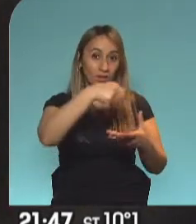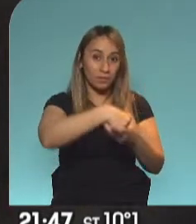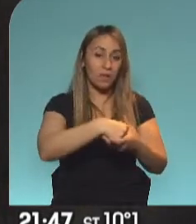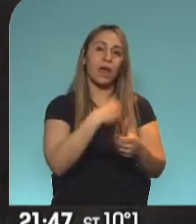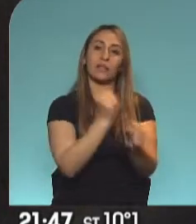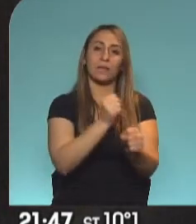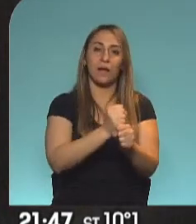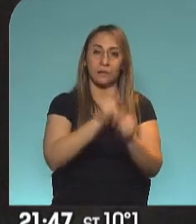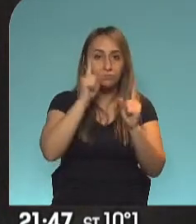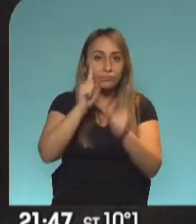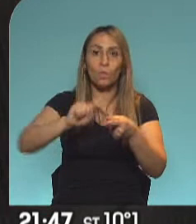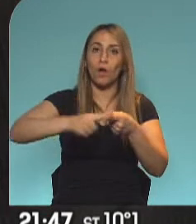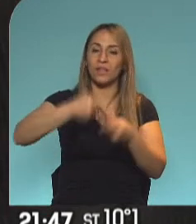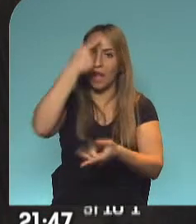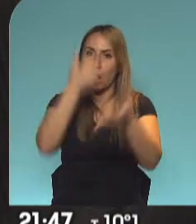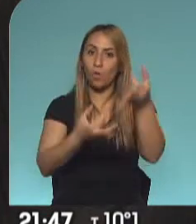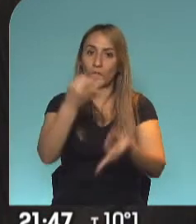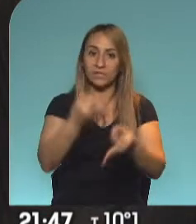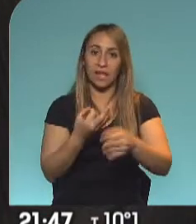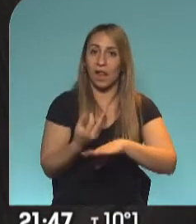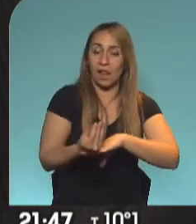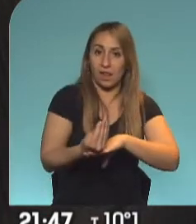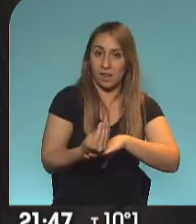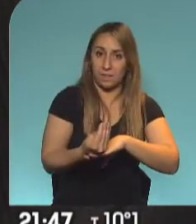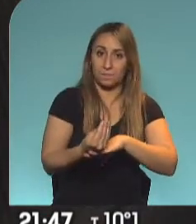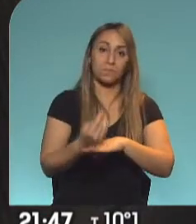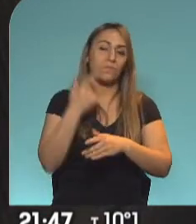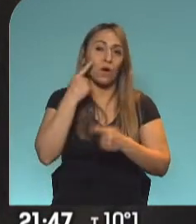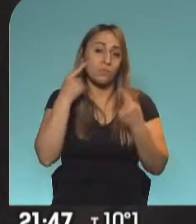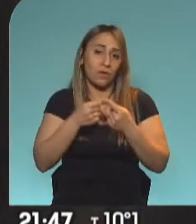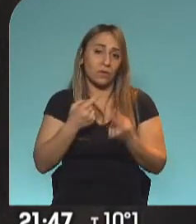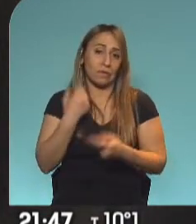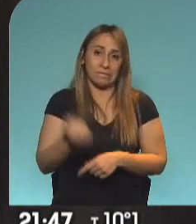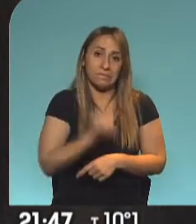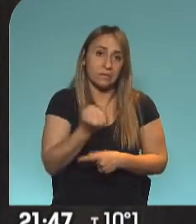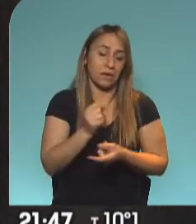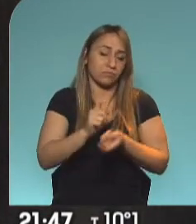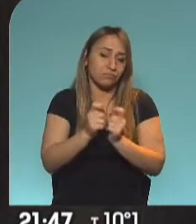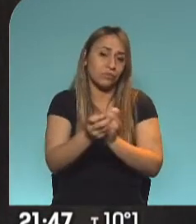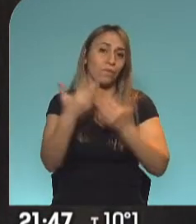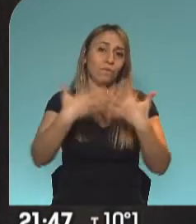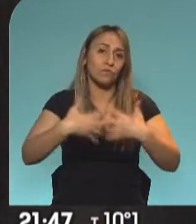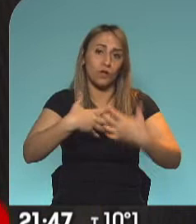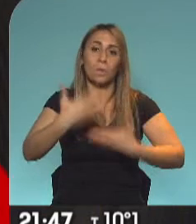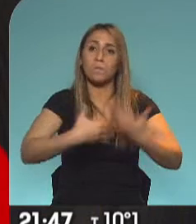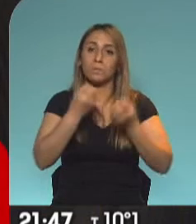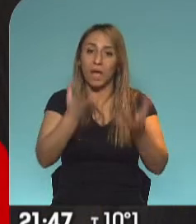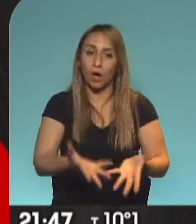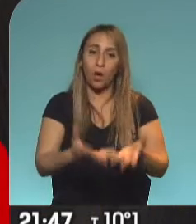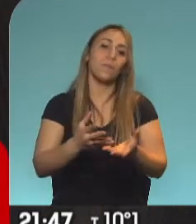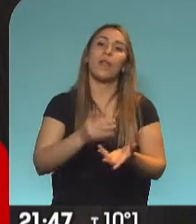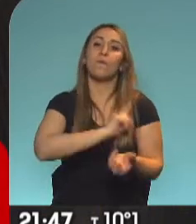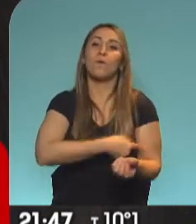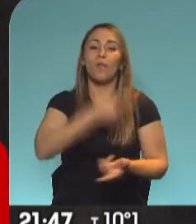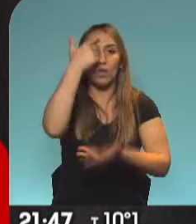en política judicial, para tratar de que el Poder Judicial mejore, funcione mejor, que haya un mejor Poder Judicial, que demos mejor